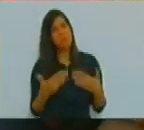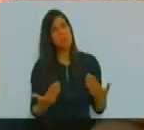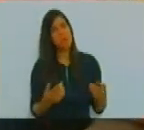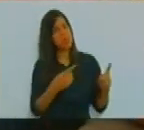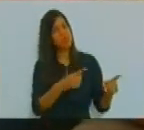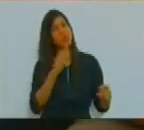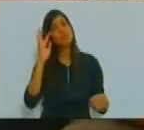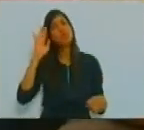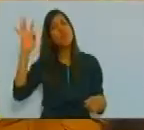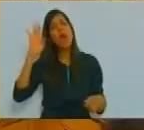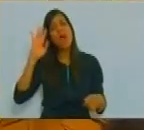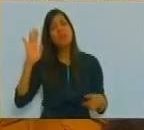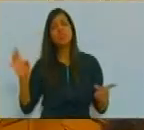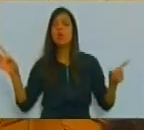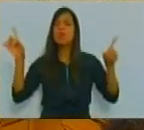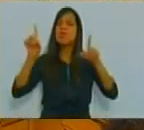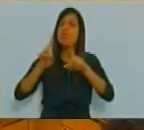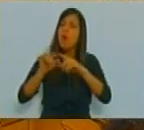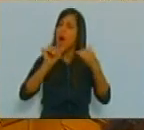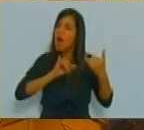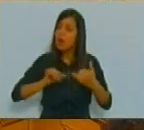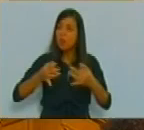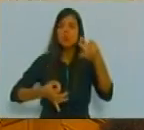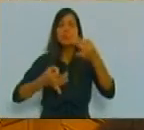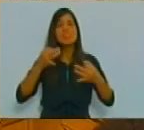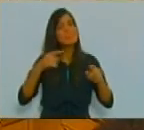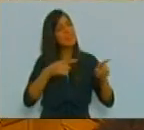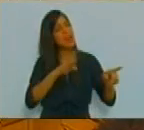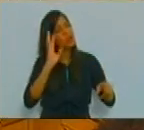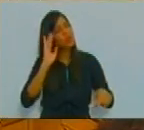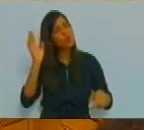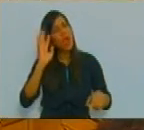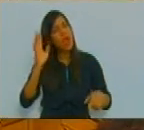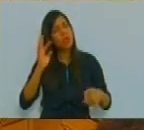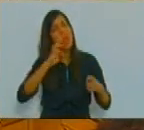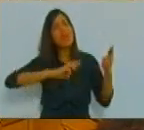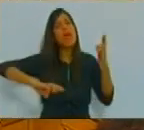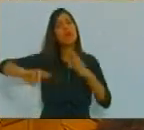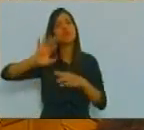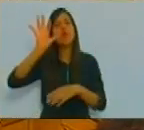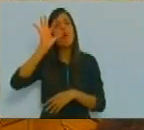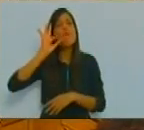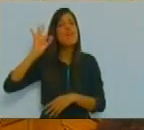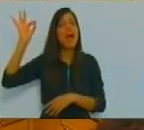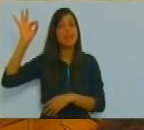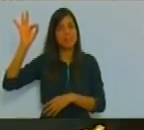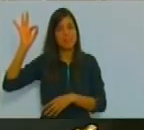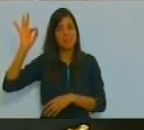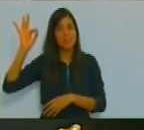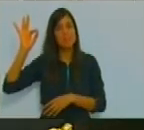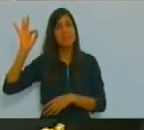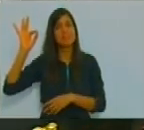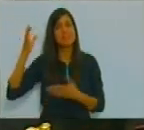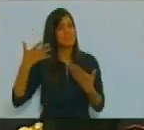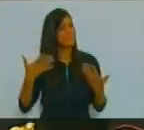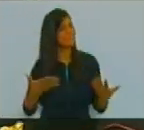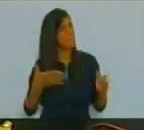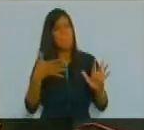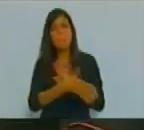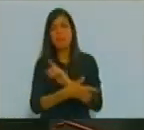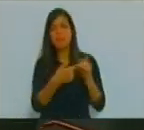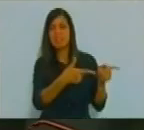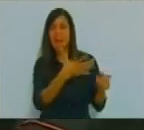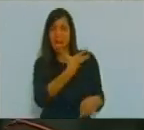igualdad de justicia de la revolución francesa y que paró